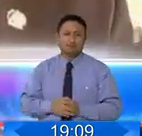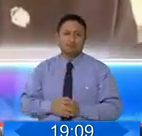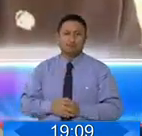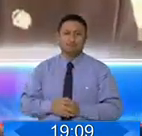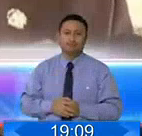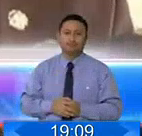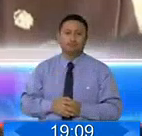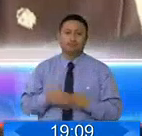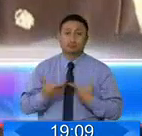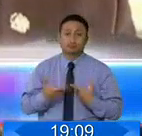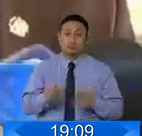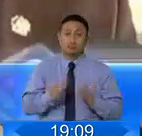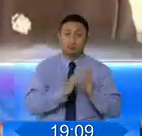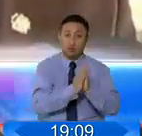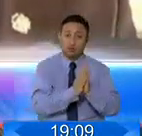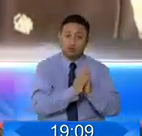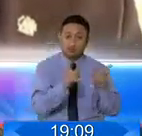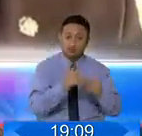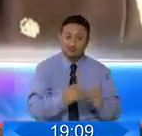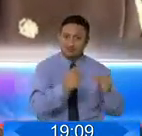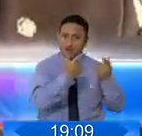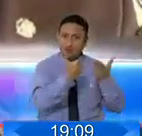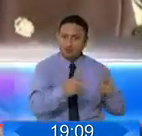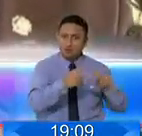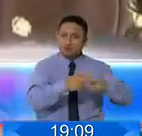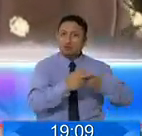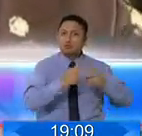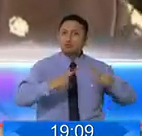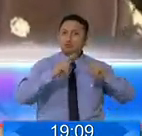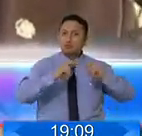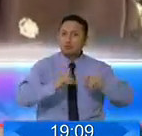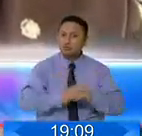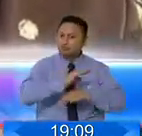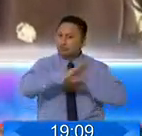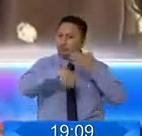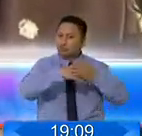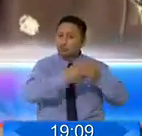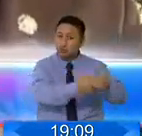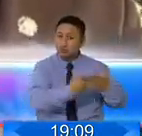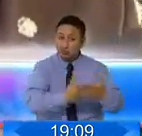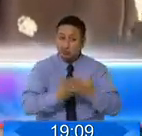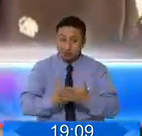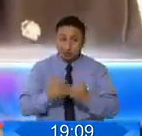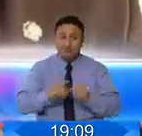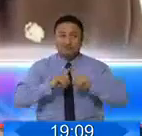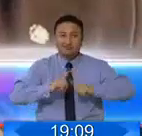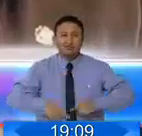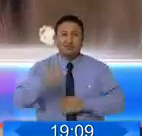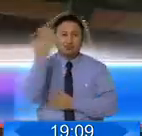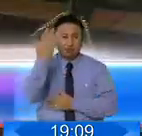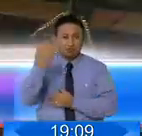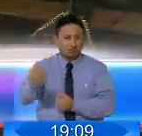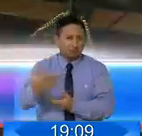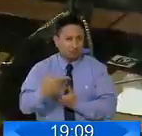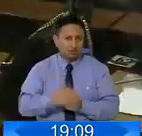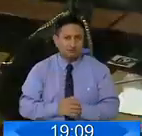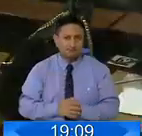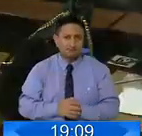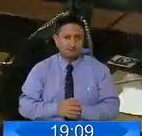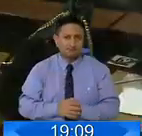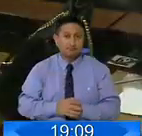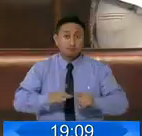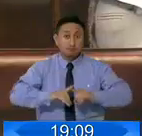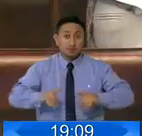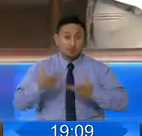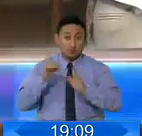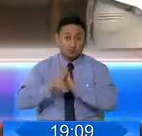solicitado que es de oficio se investigue toda aquella información que en distintos medios ha estado circulando. Pero las denuncias